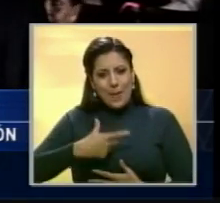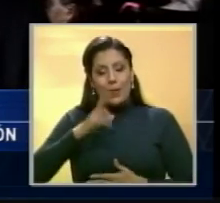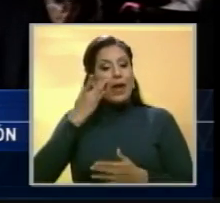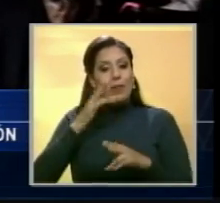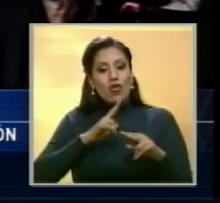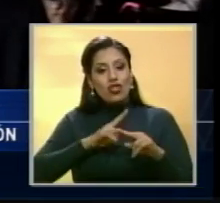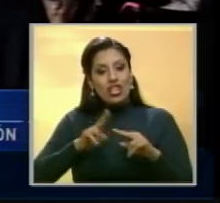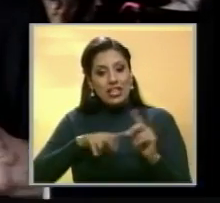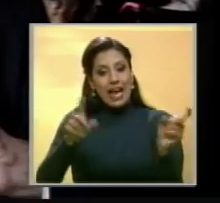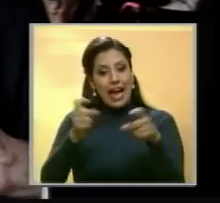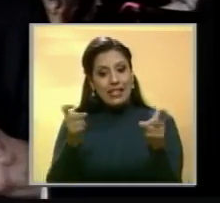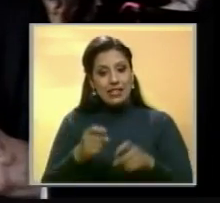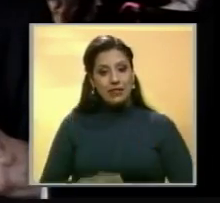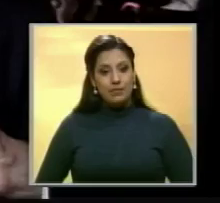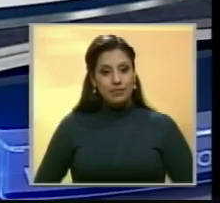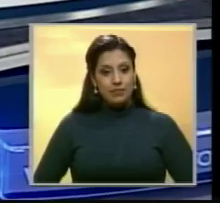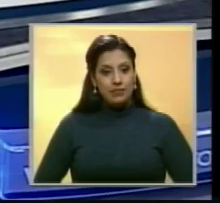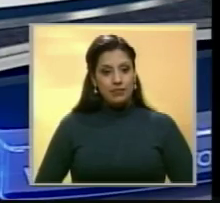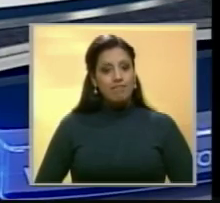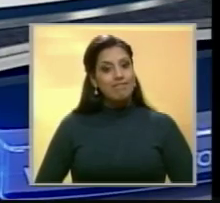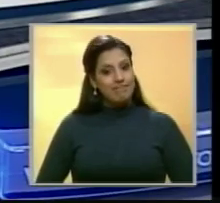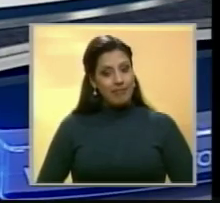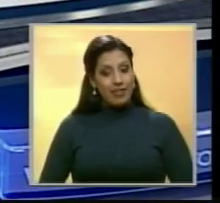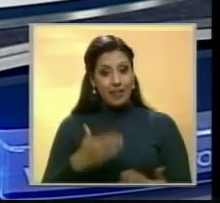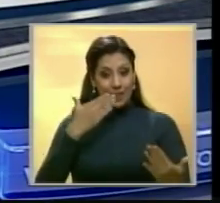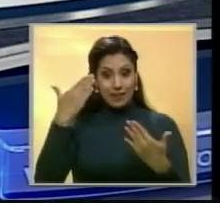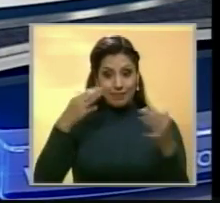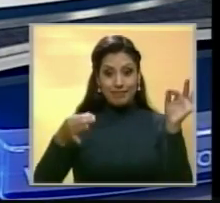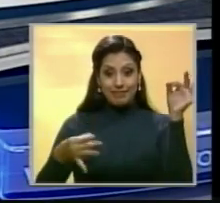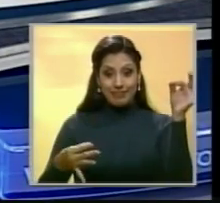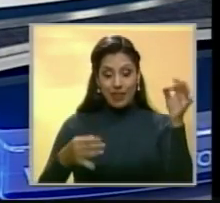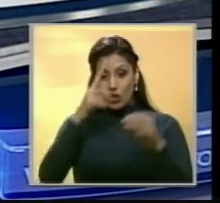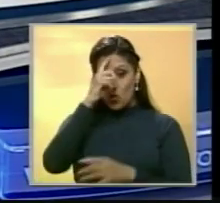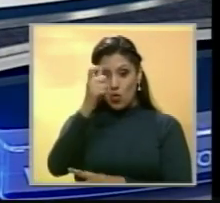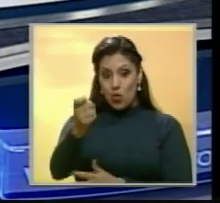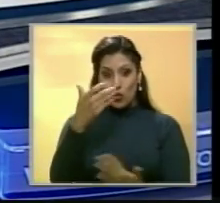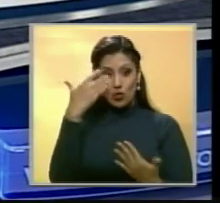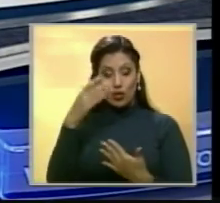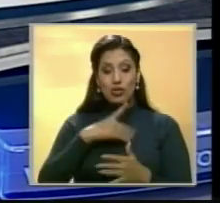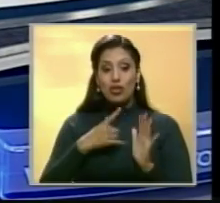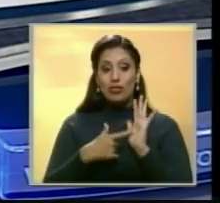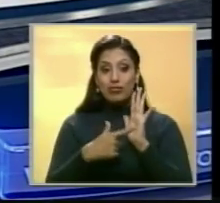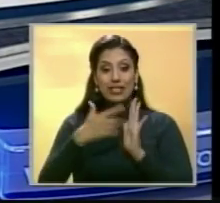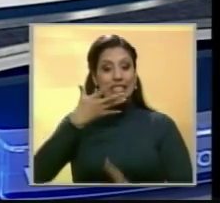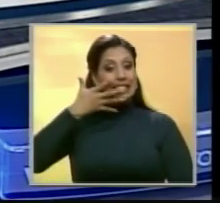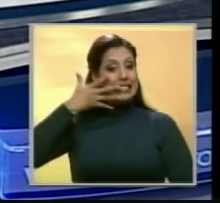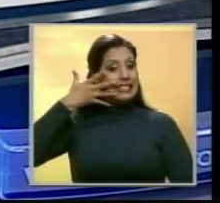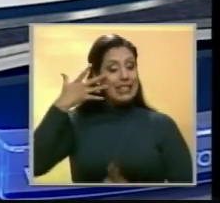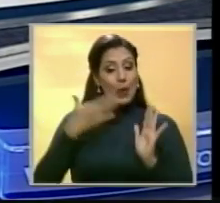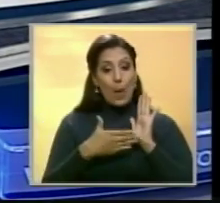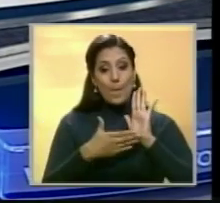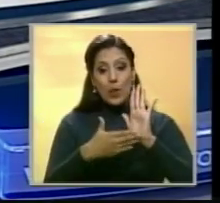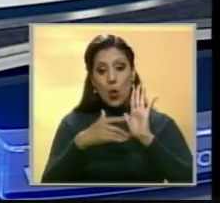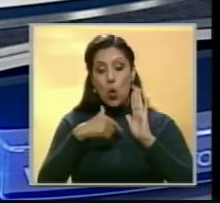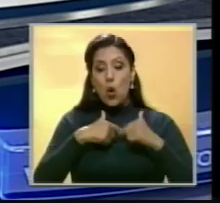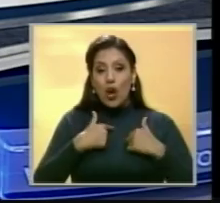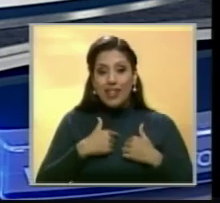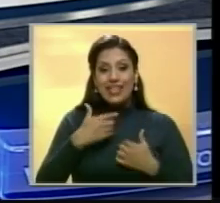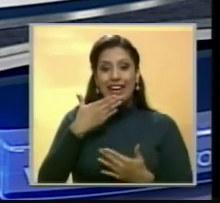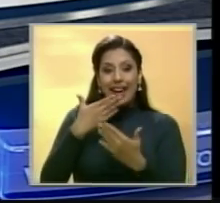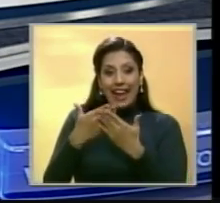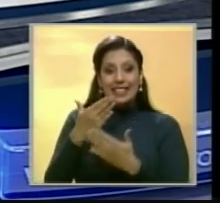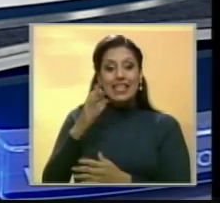los niños con cáncer. Bueno, y aquí está nuestro reconocimiento que exhibimos con orgullo, de verdad, de corazón